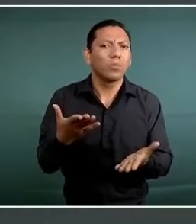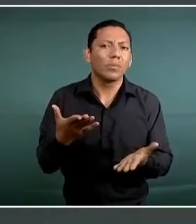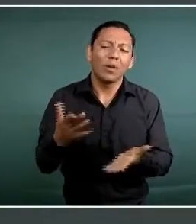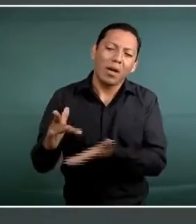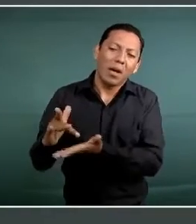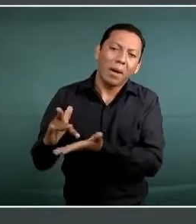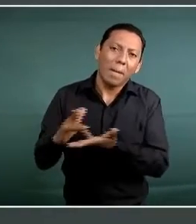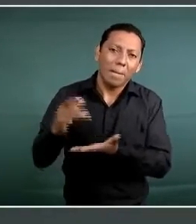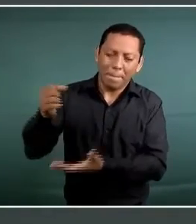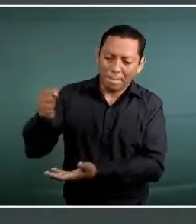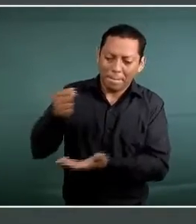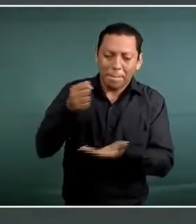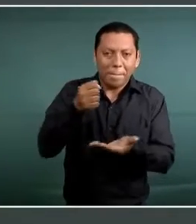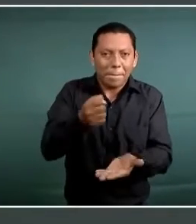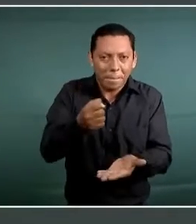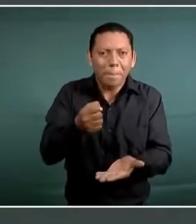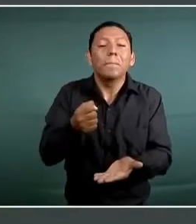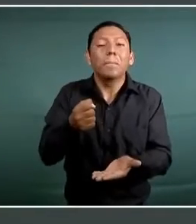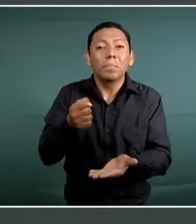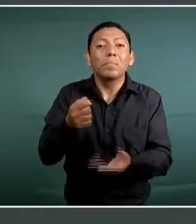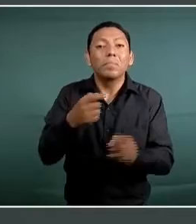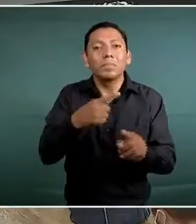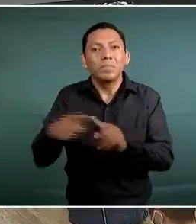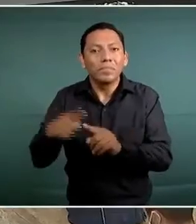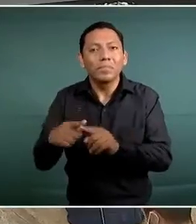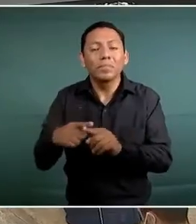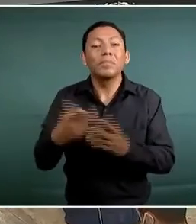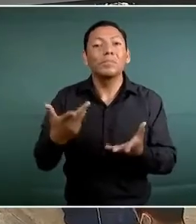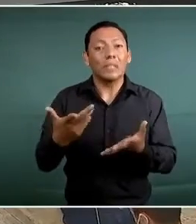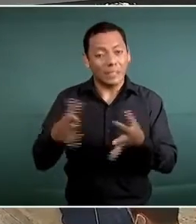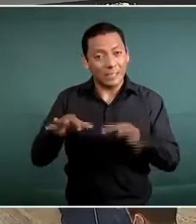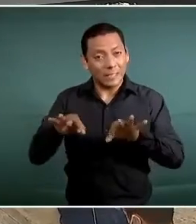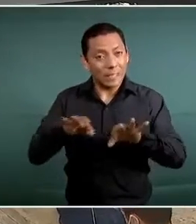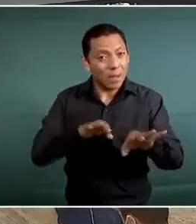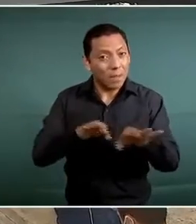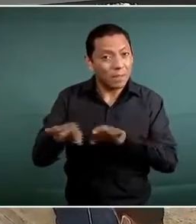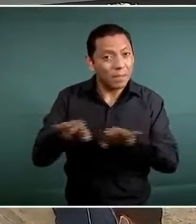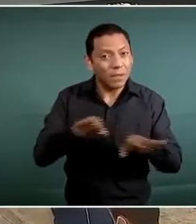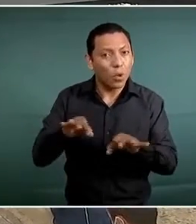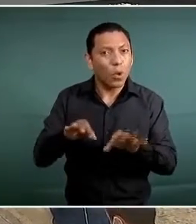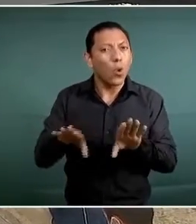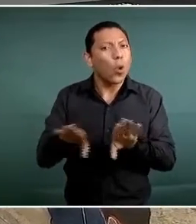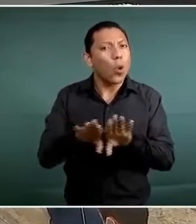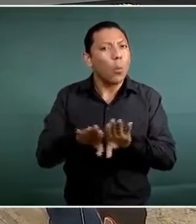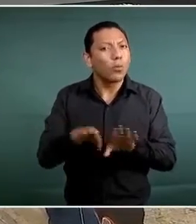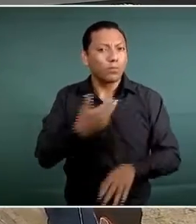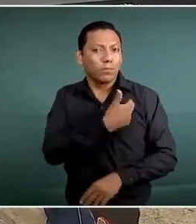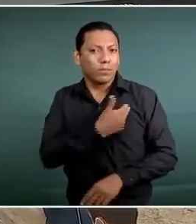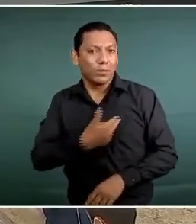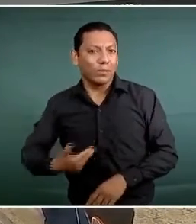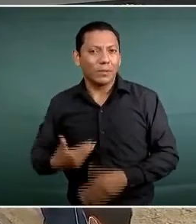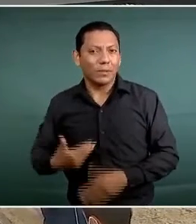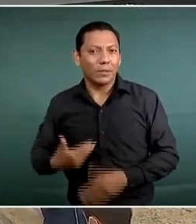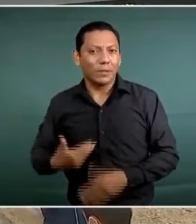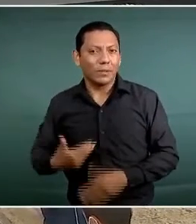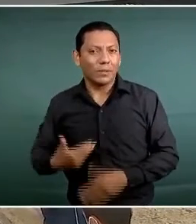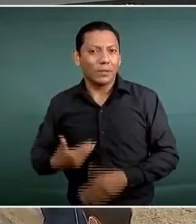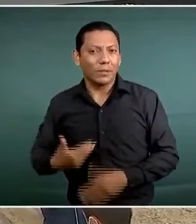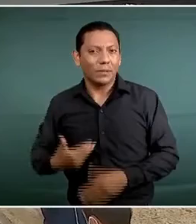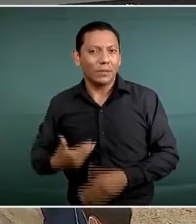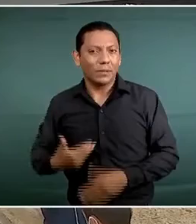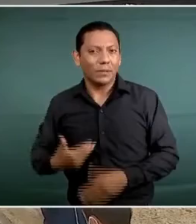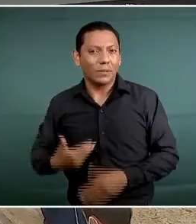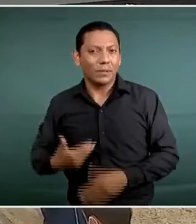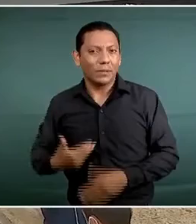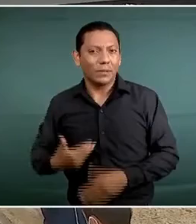que tenemos, porque estamos trabajando, siguiendo el ejemplo del presidente. Y